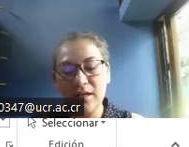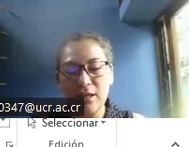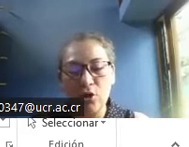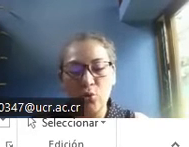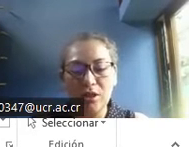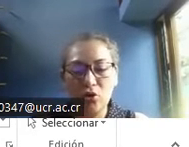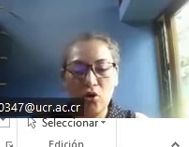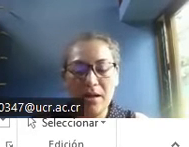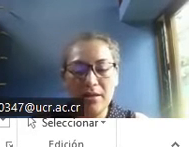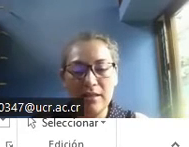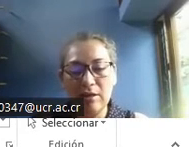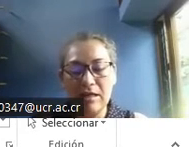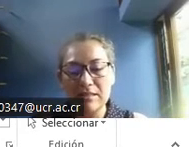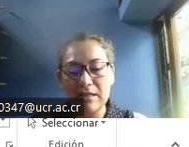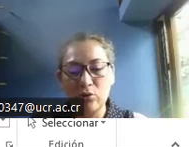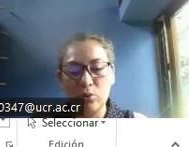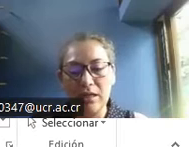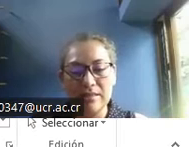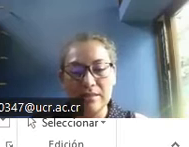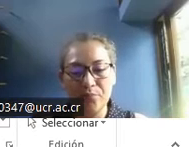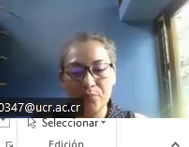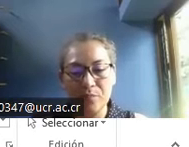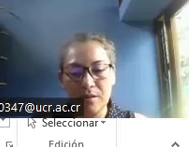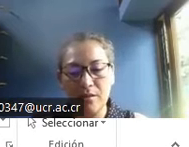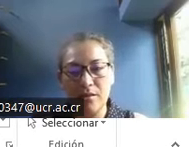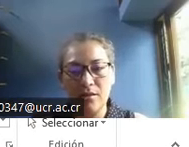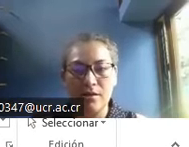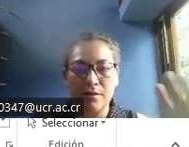voy a hacer una toma de naturaleza